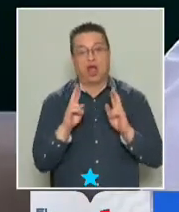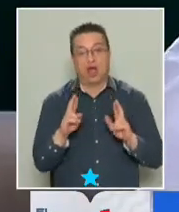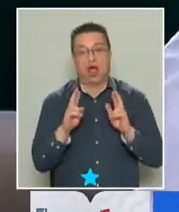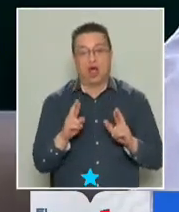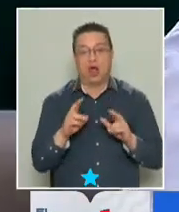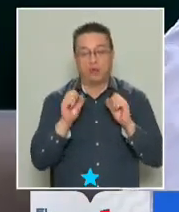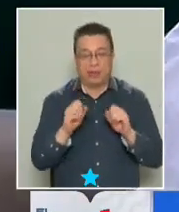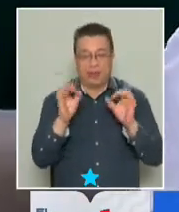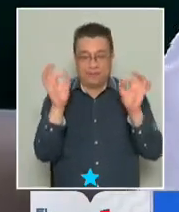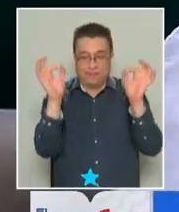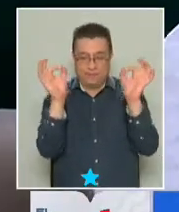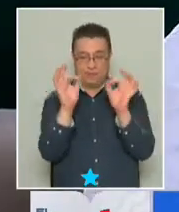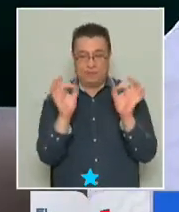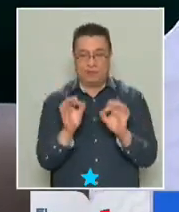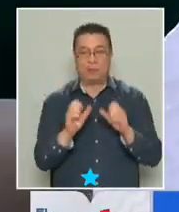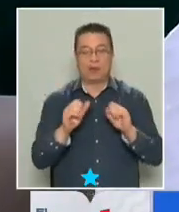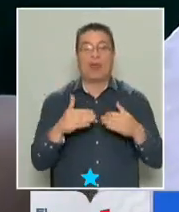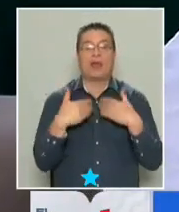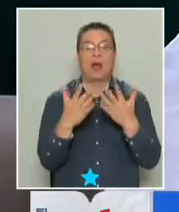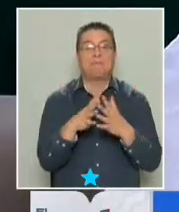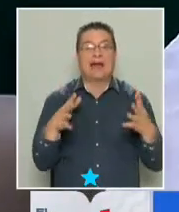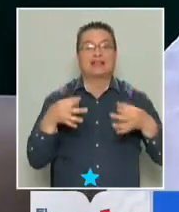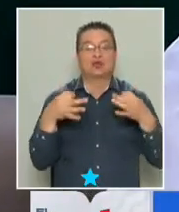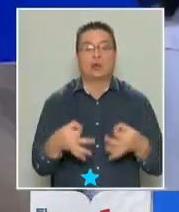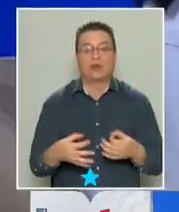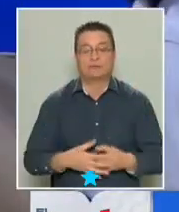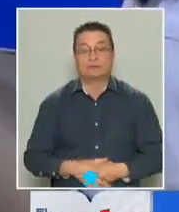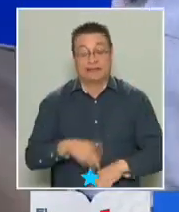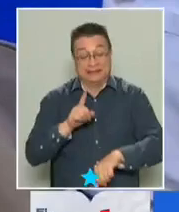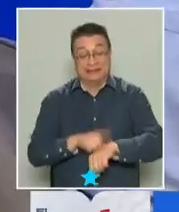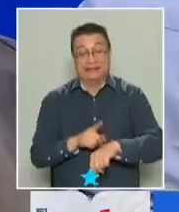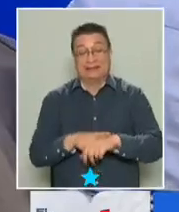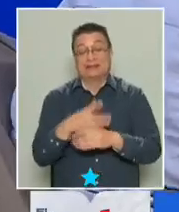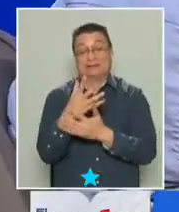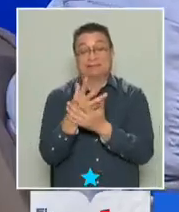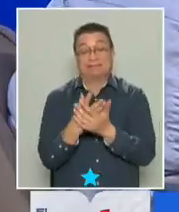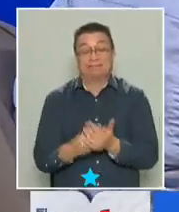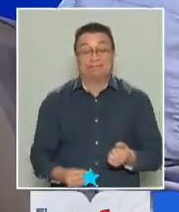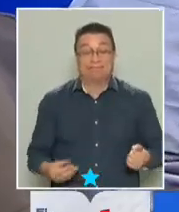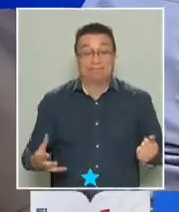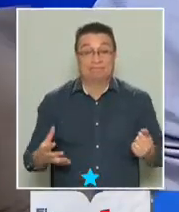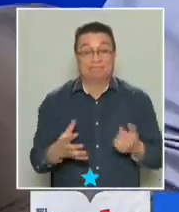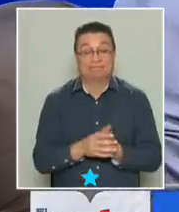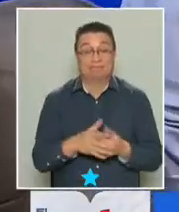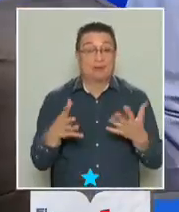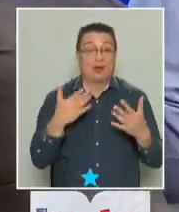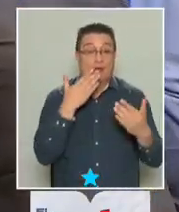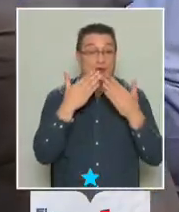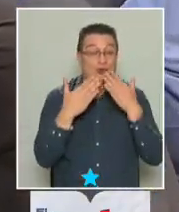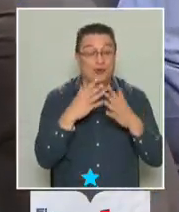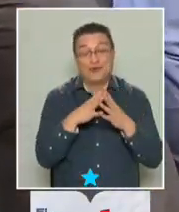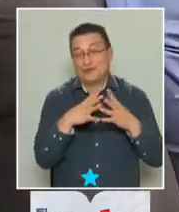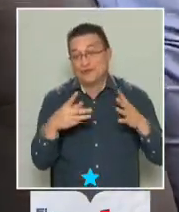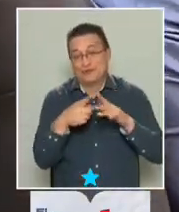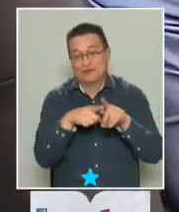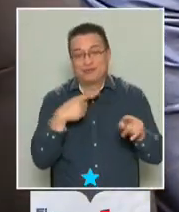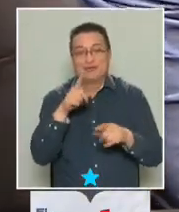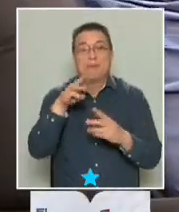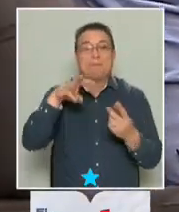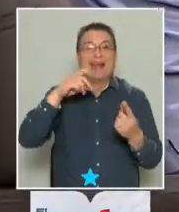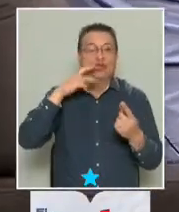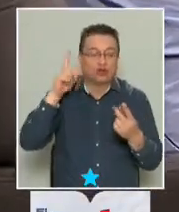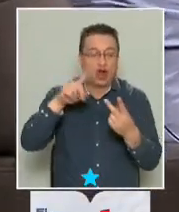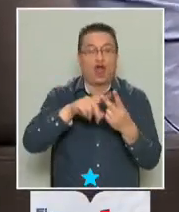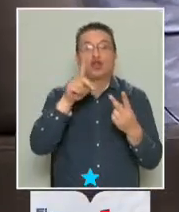especificar para dar mayor seguridad se nos acaba el tiempo con mucha conversa y pendiente marisol tomas